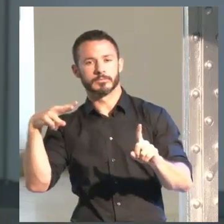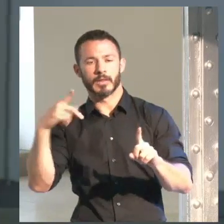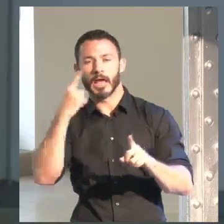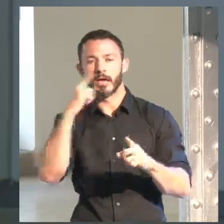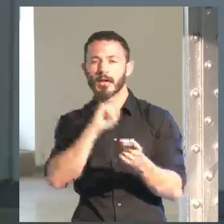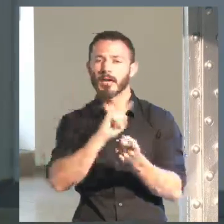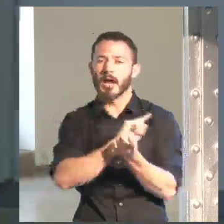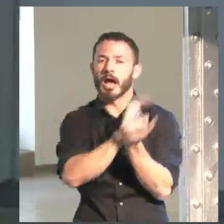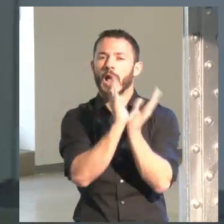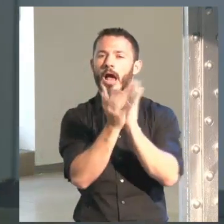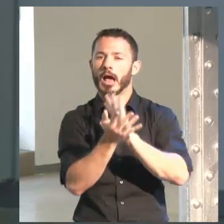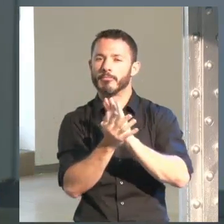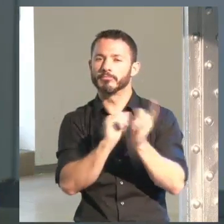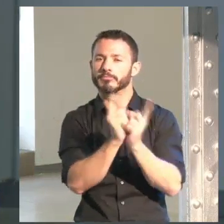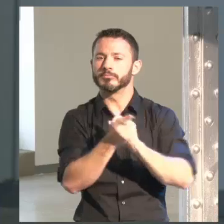esos cambios,